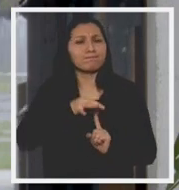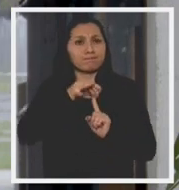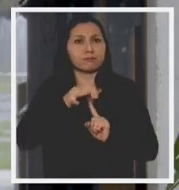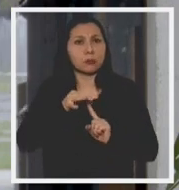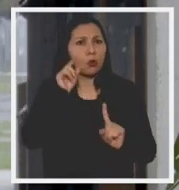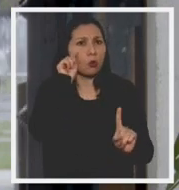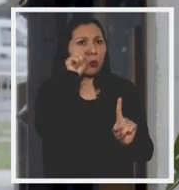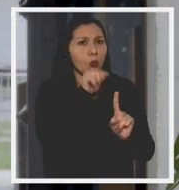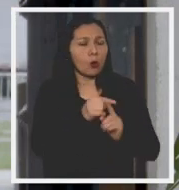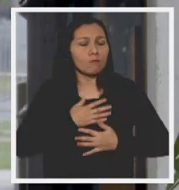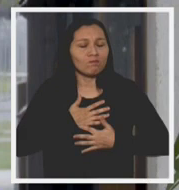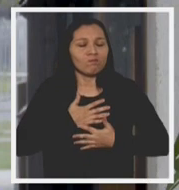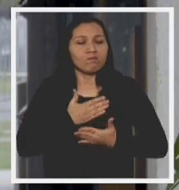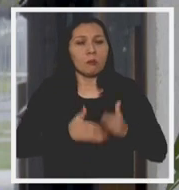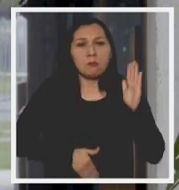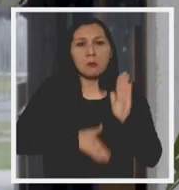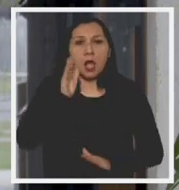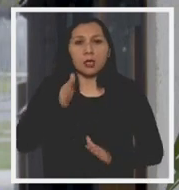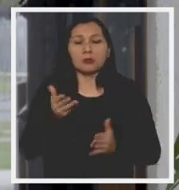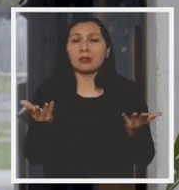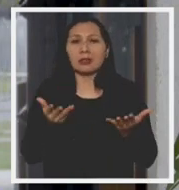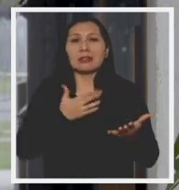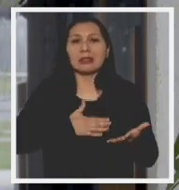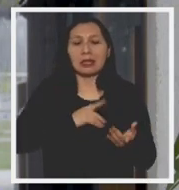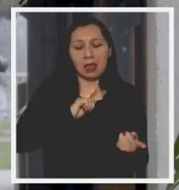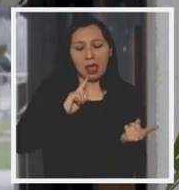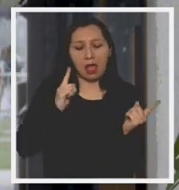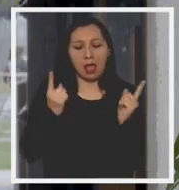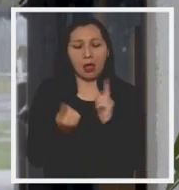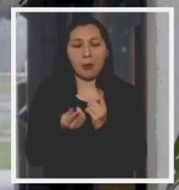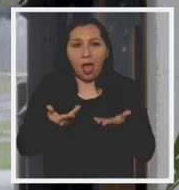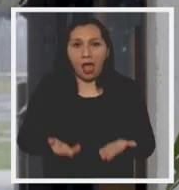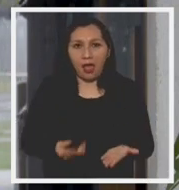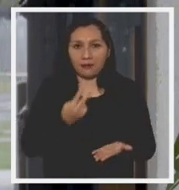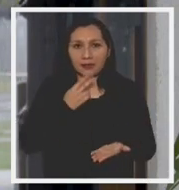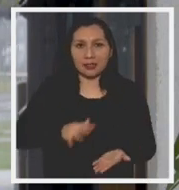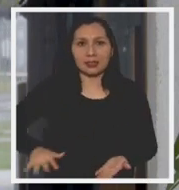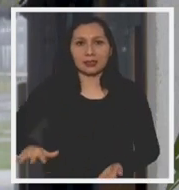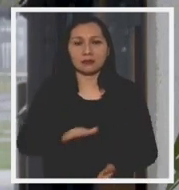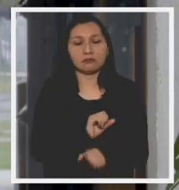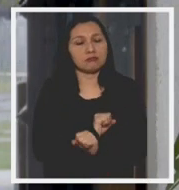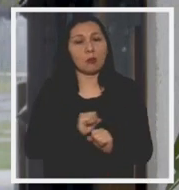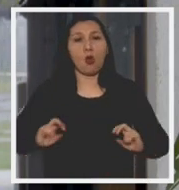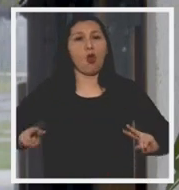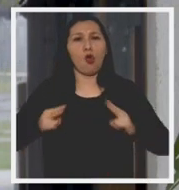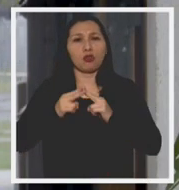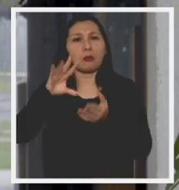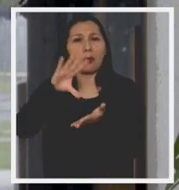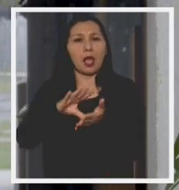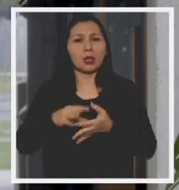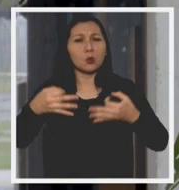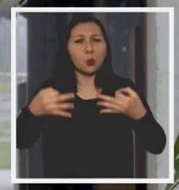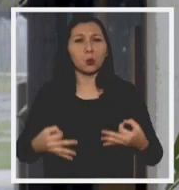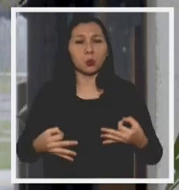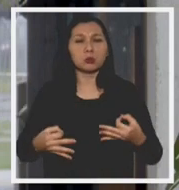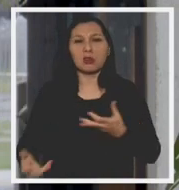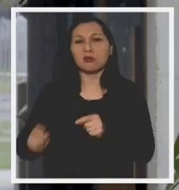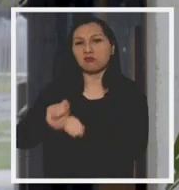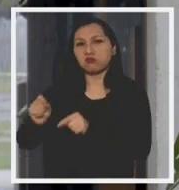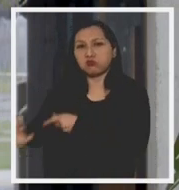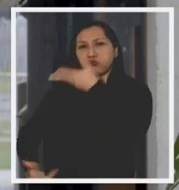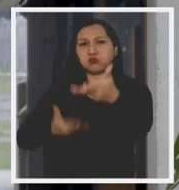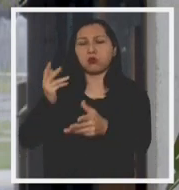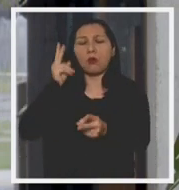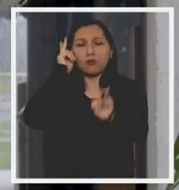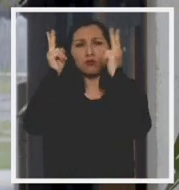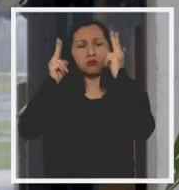y en contra de su vocación de mayoría para cambiar la realidad. No podemos construir un país más justo quemando los buses en que